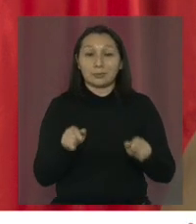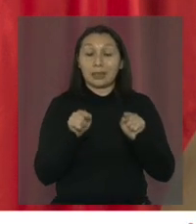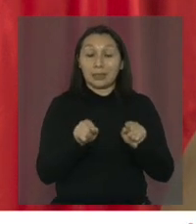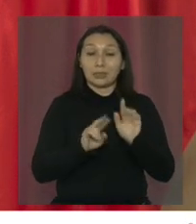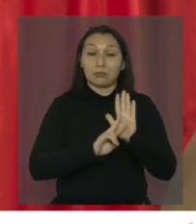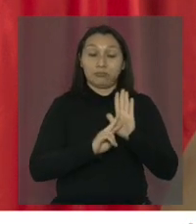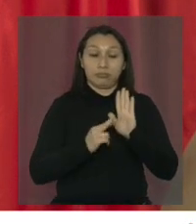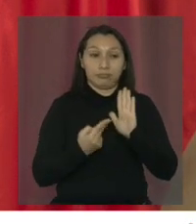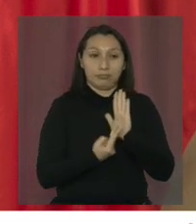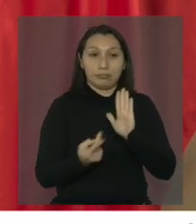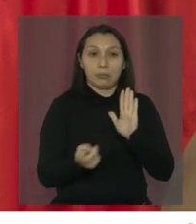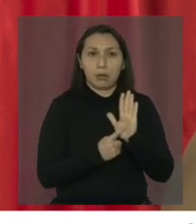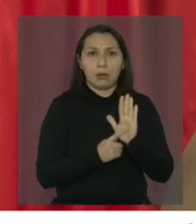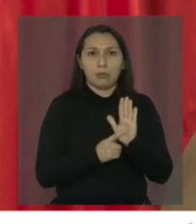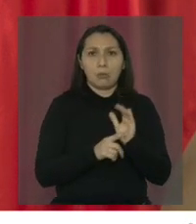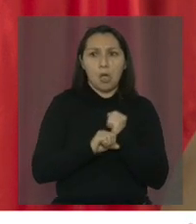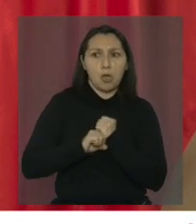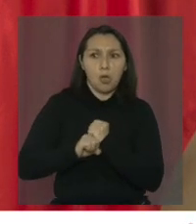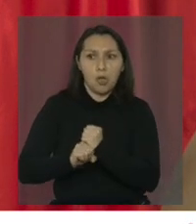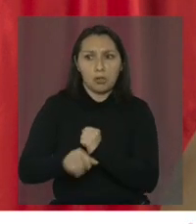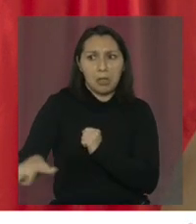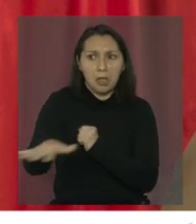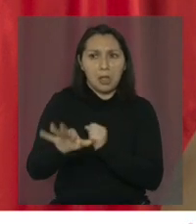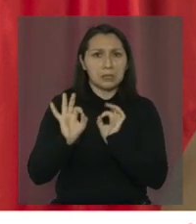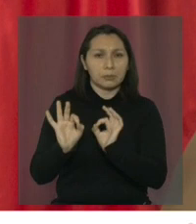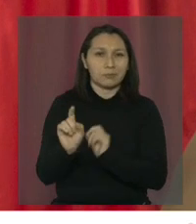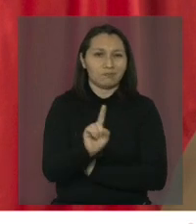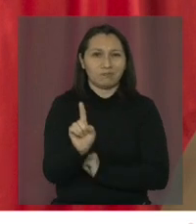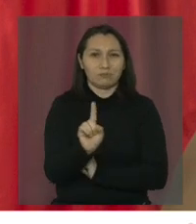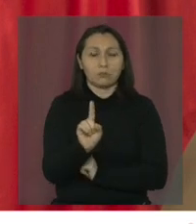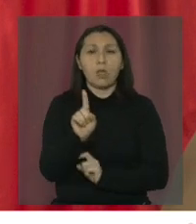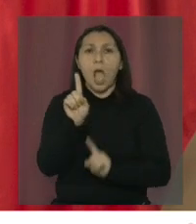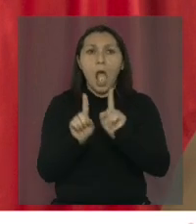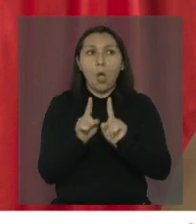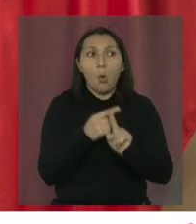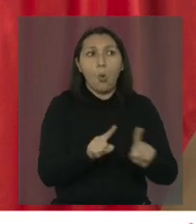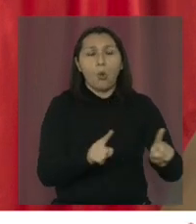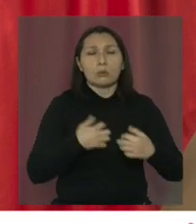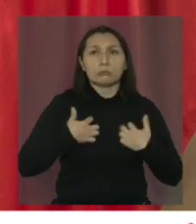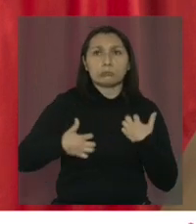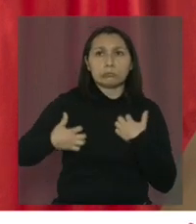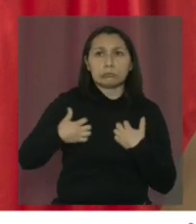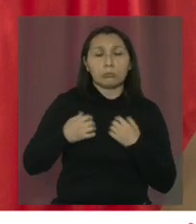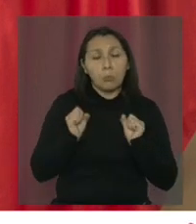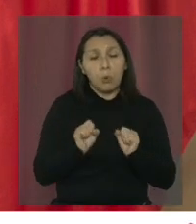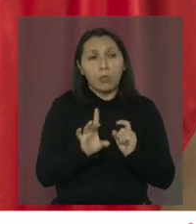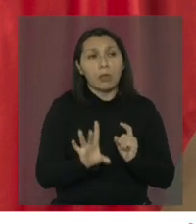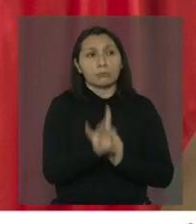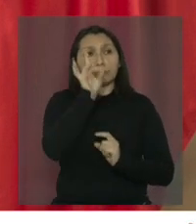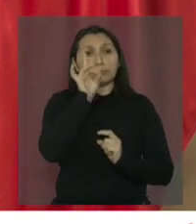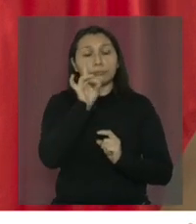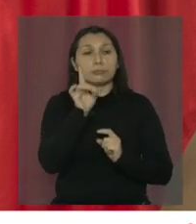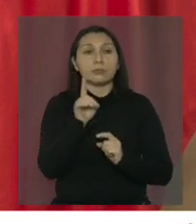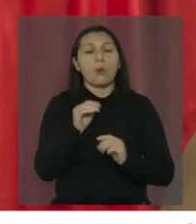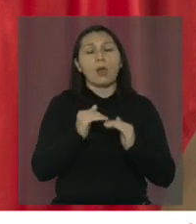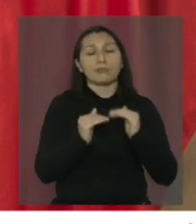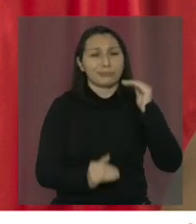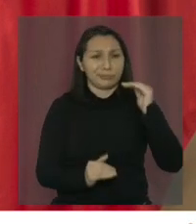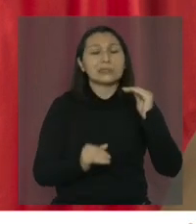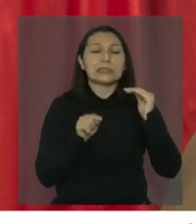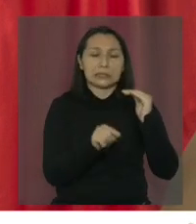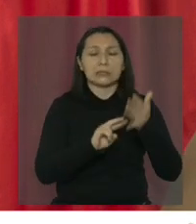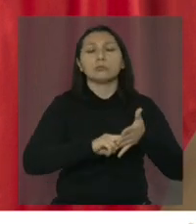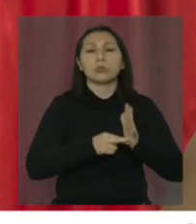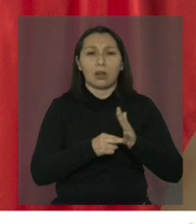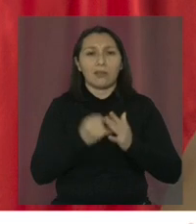reforma tributaria no es contra nadie en específico si hay algún adversario que podemos encontrar al frente en la desigualdad en la